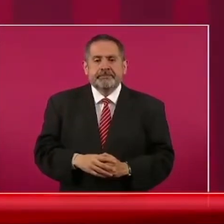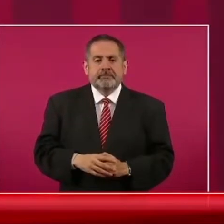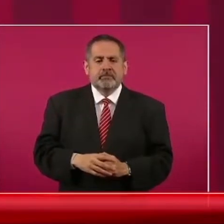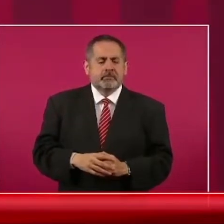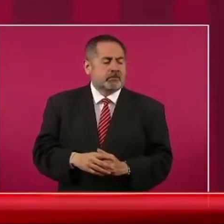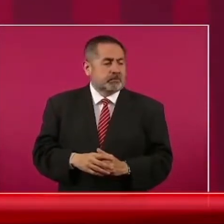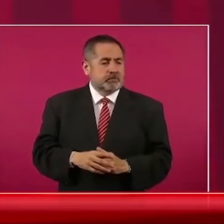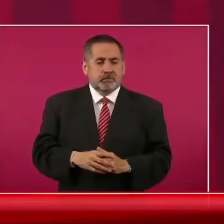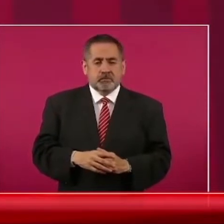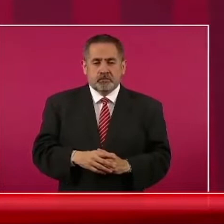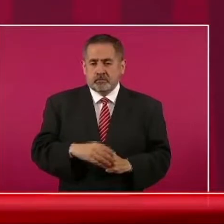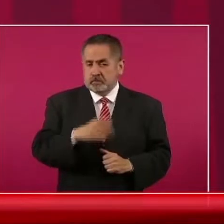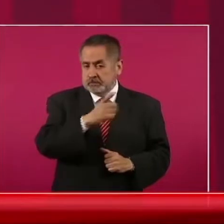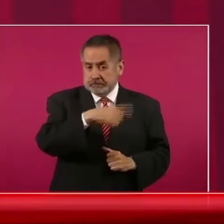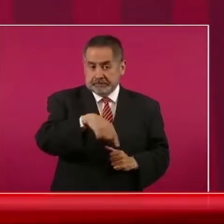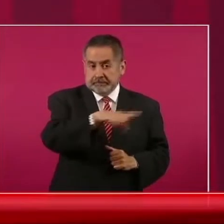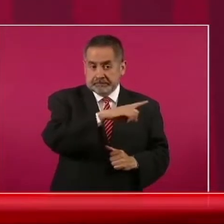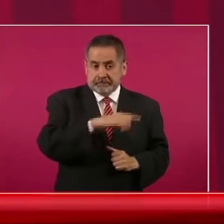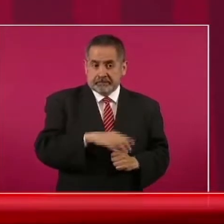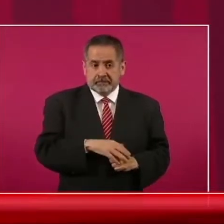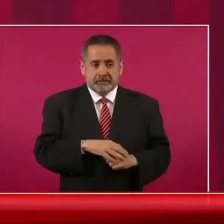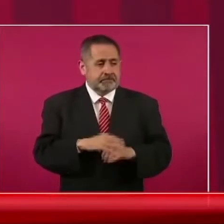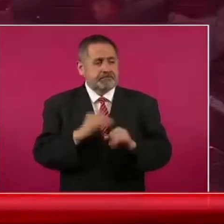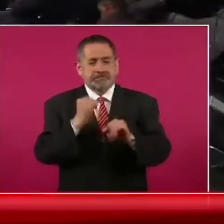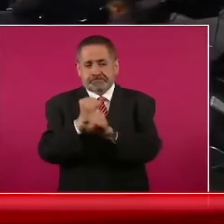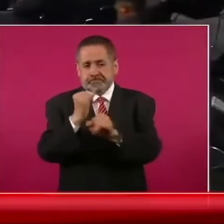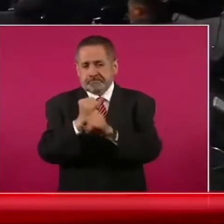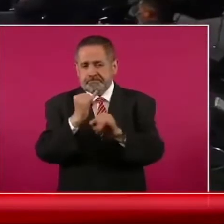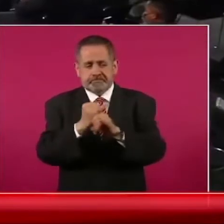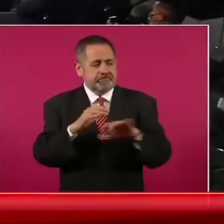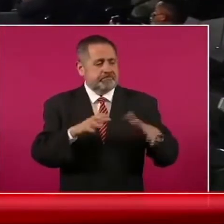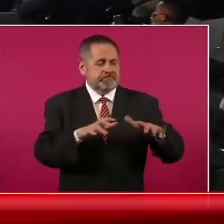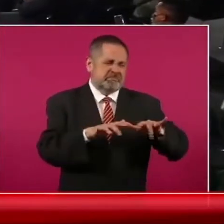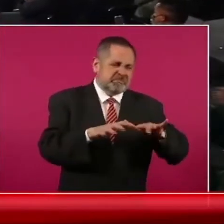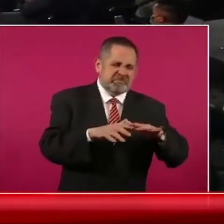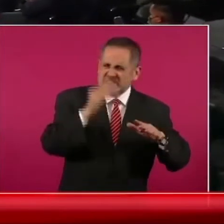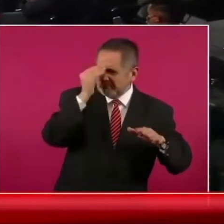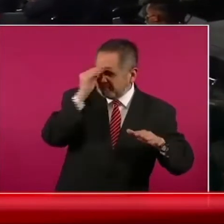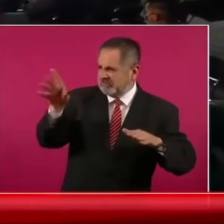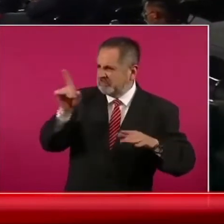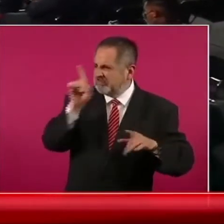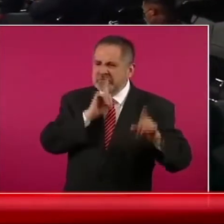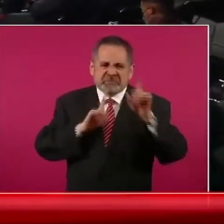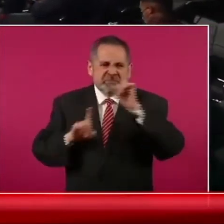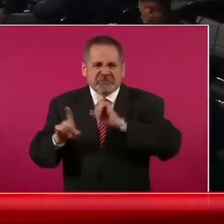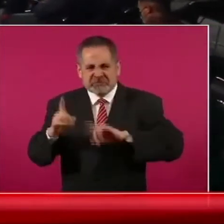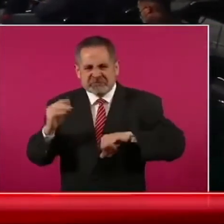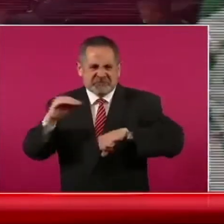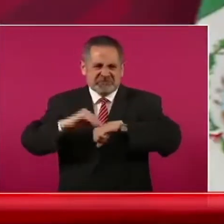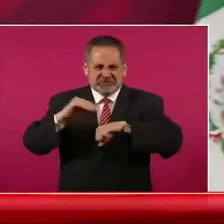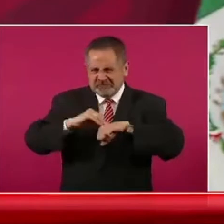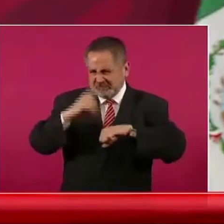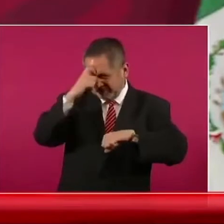utilizan las redes sociales para calumniar difamar